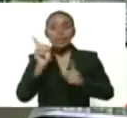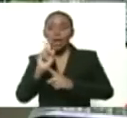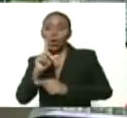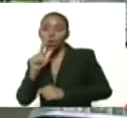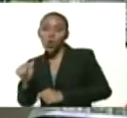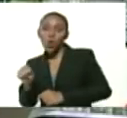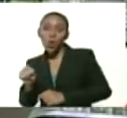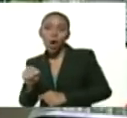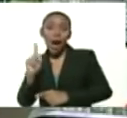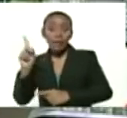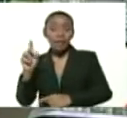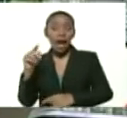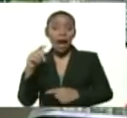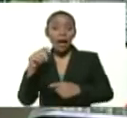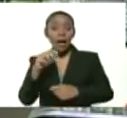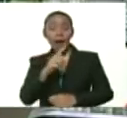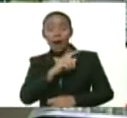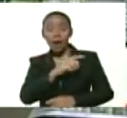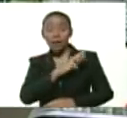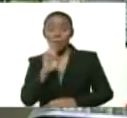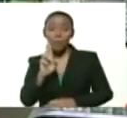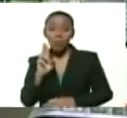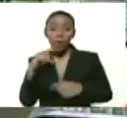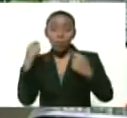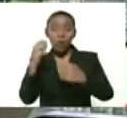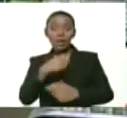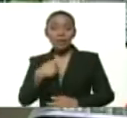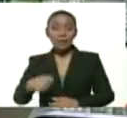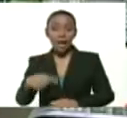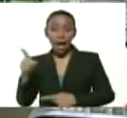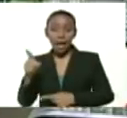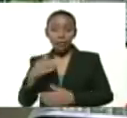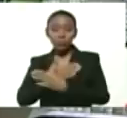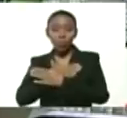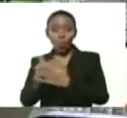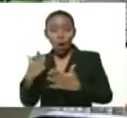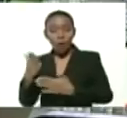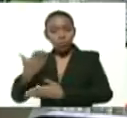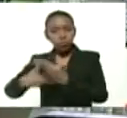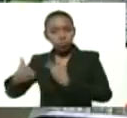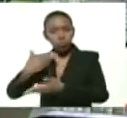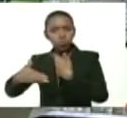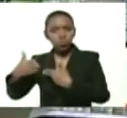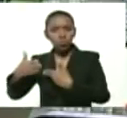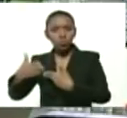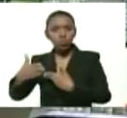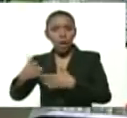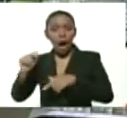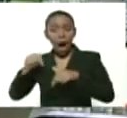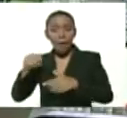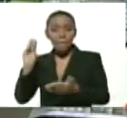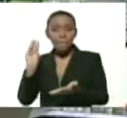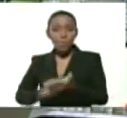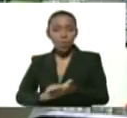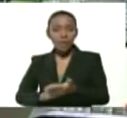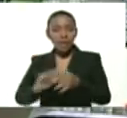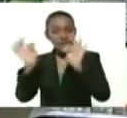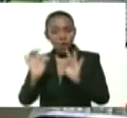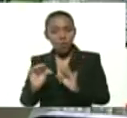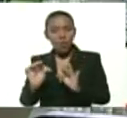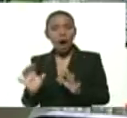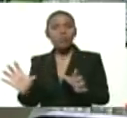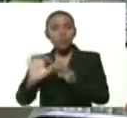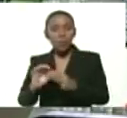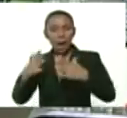la República Popular China y en Venezuela, la solidaridad y la colaboración está establecida de manera estrecha para